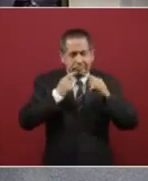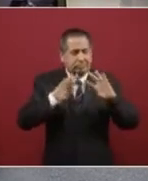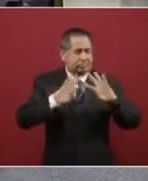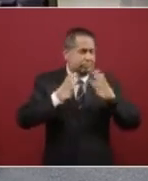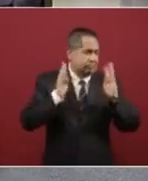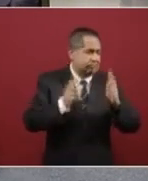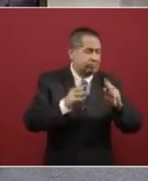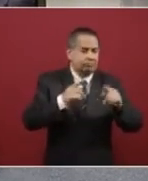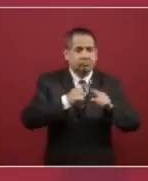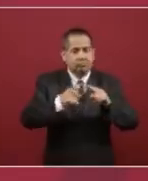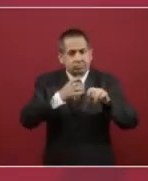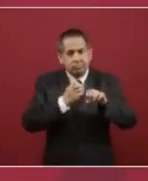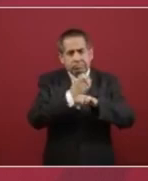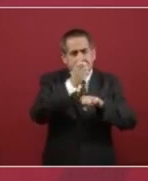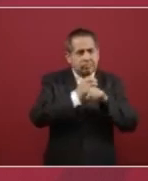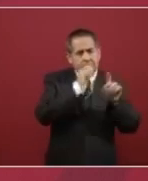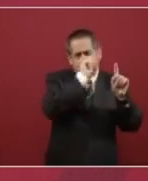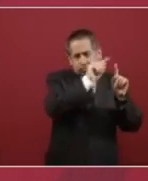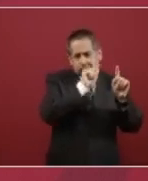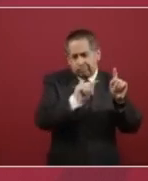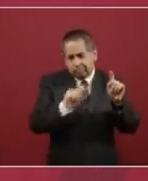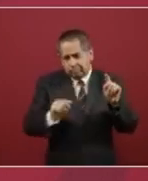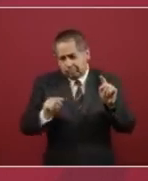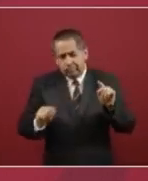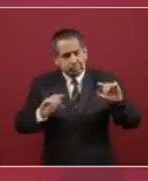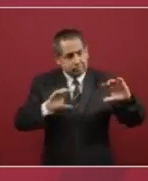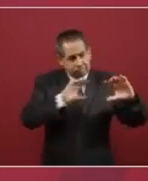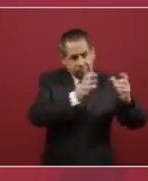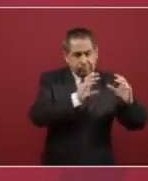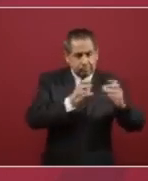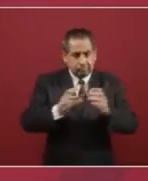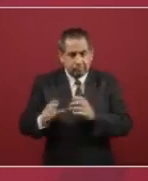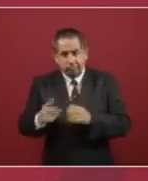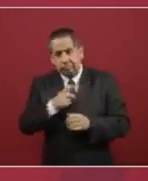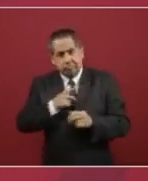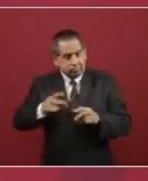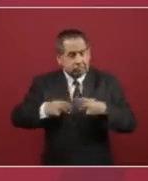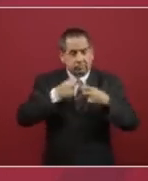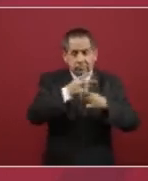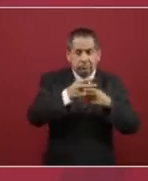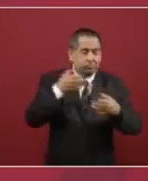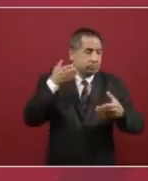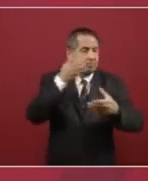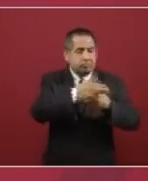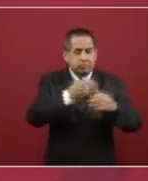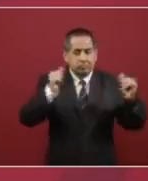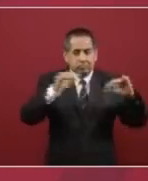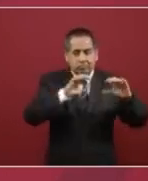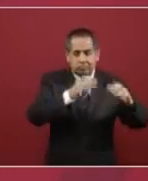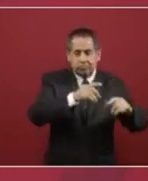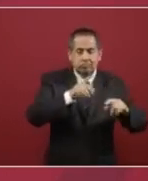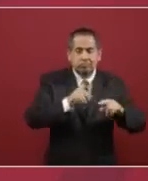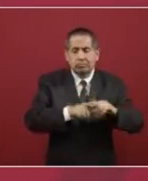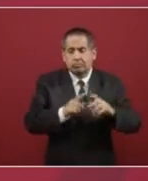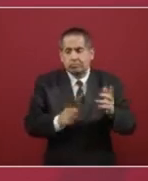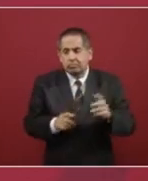en los estados y tienen que ir a las asambleas más de